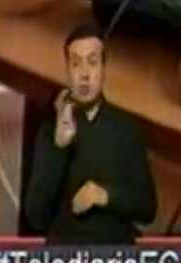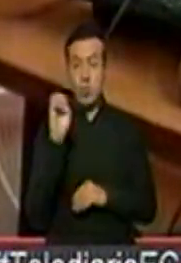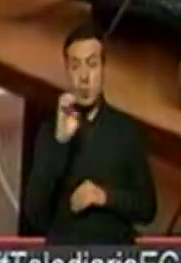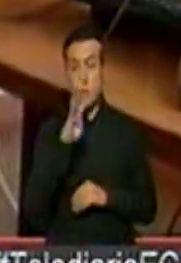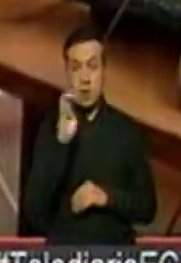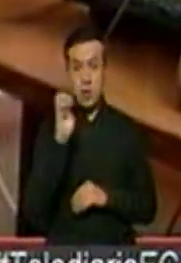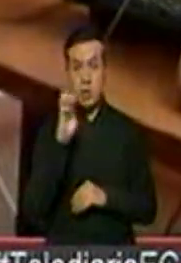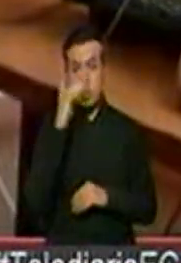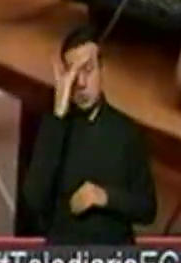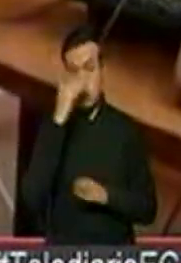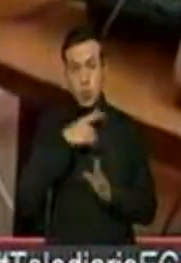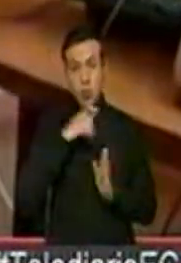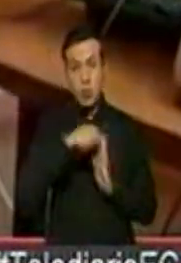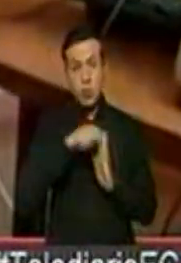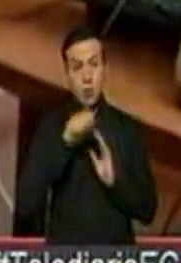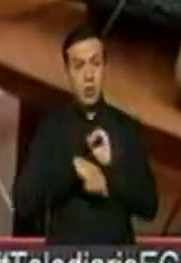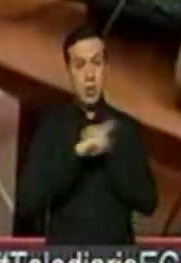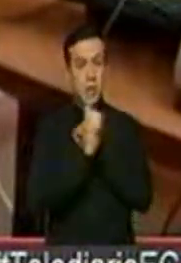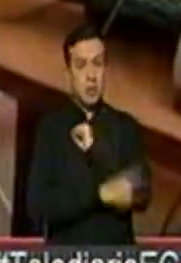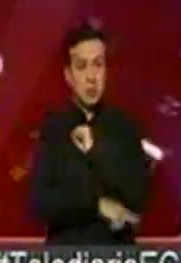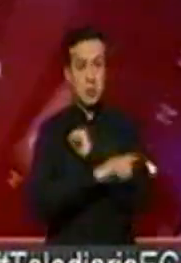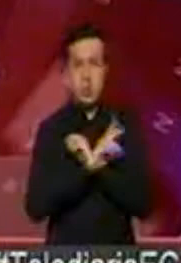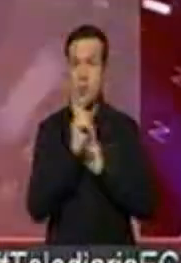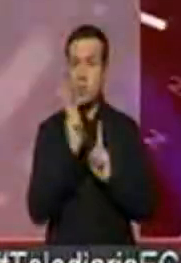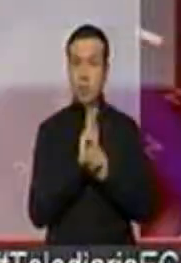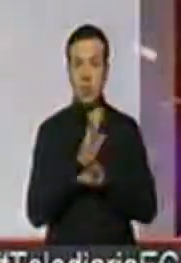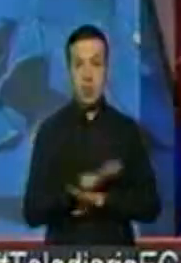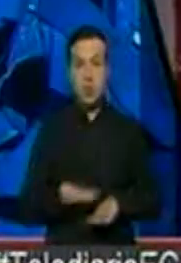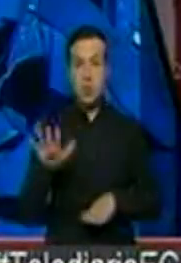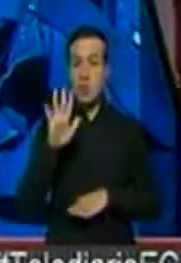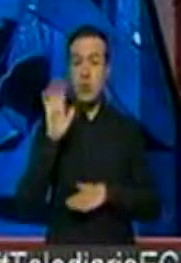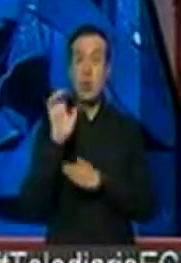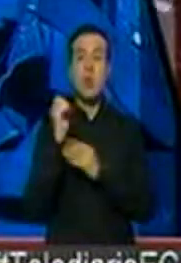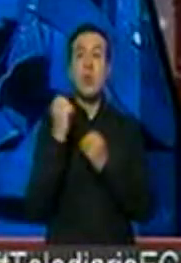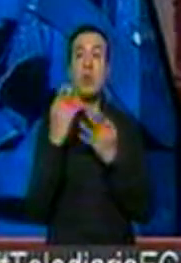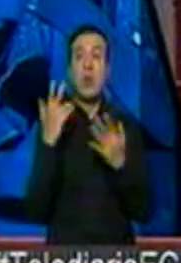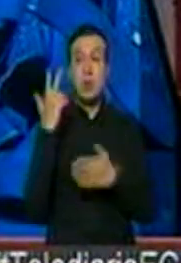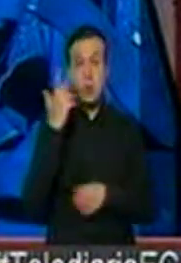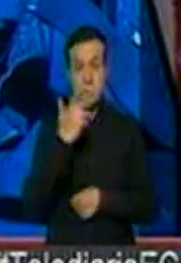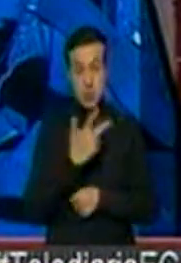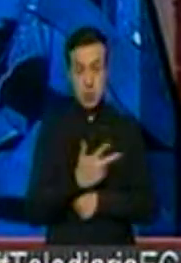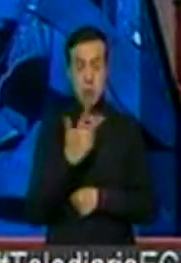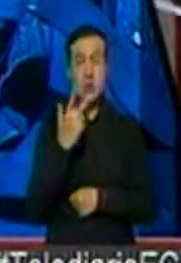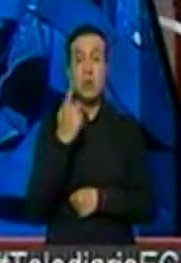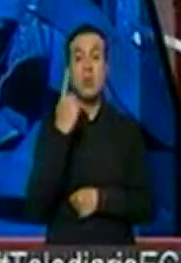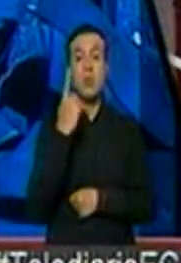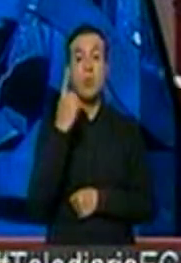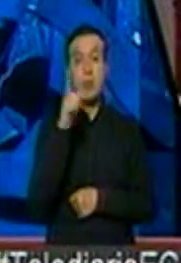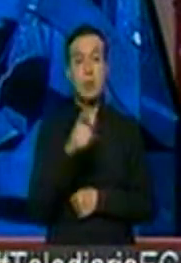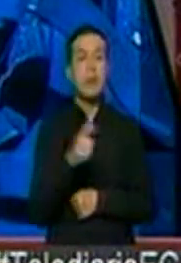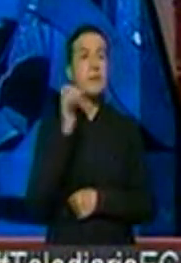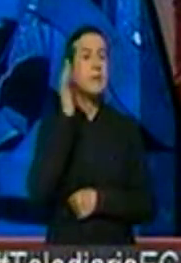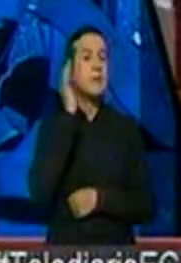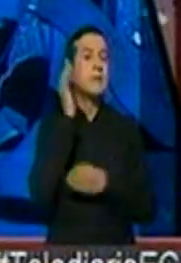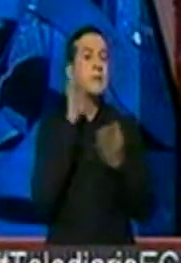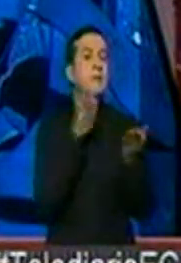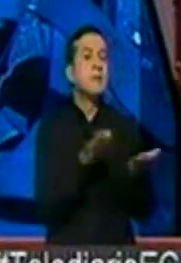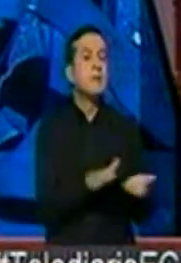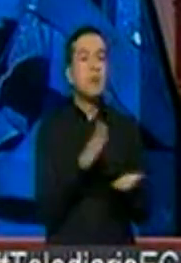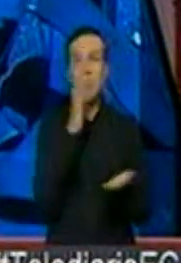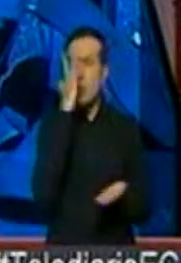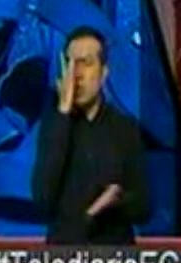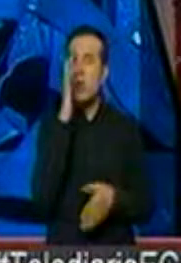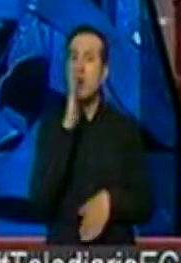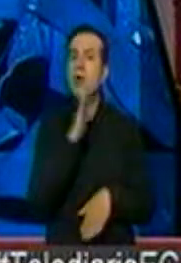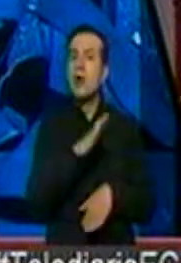casos tenían sentencias condenatorias ejecutoriadas. En Ecuador, cada 3 días se reporta un nuevo caso de femicidio. Producto